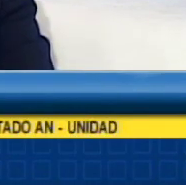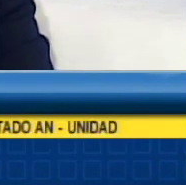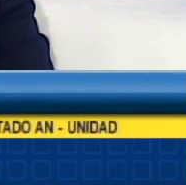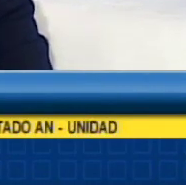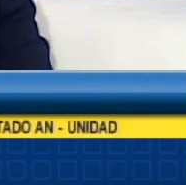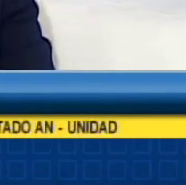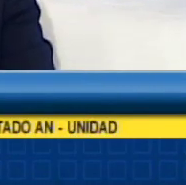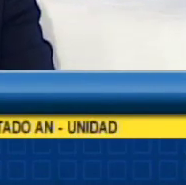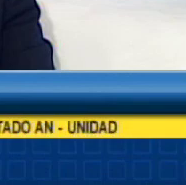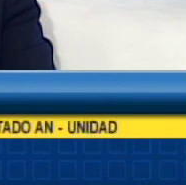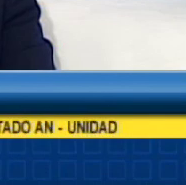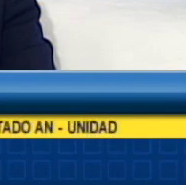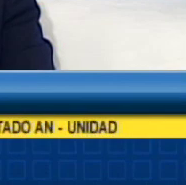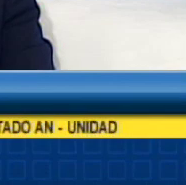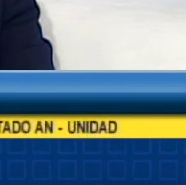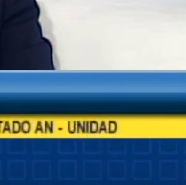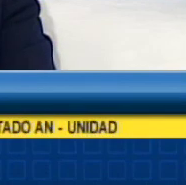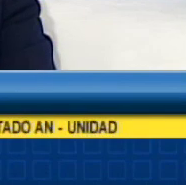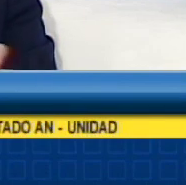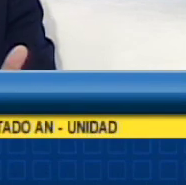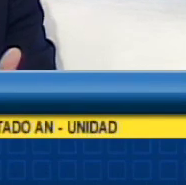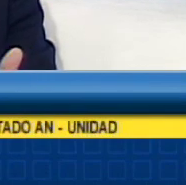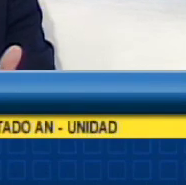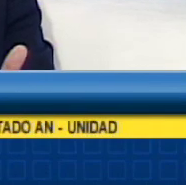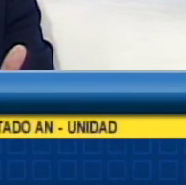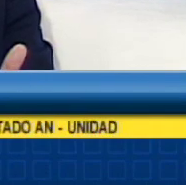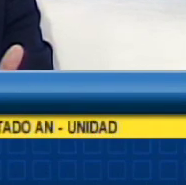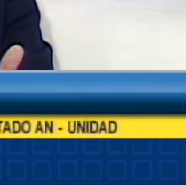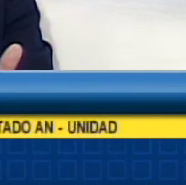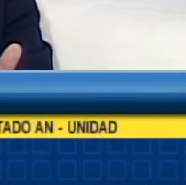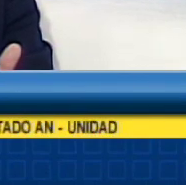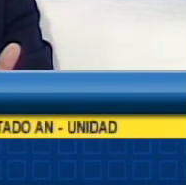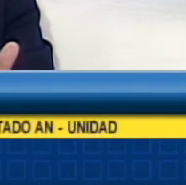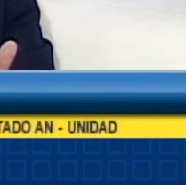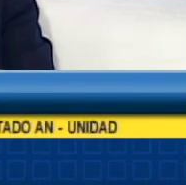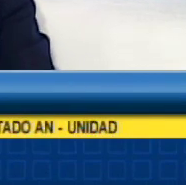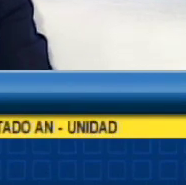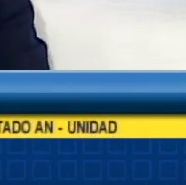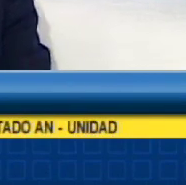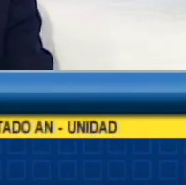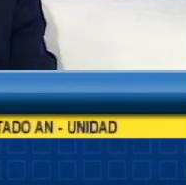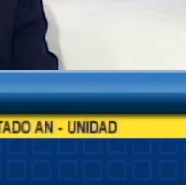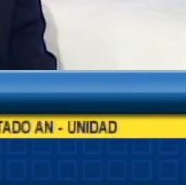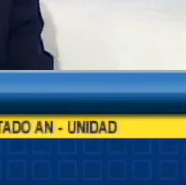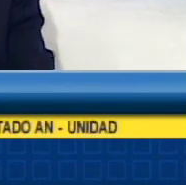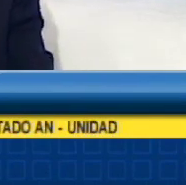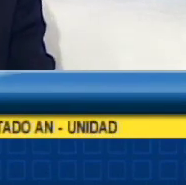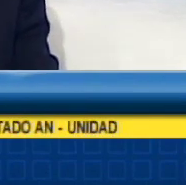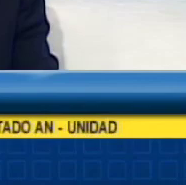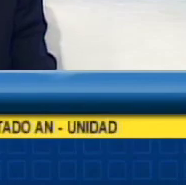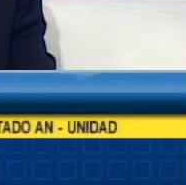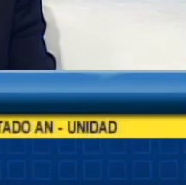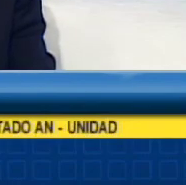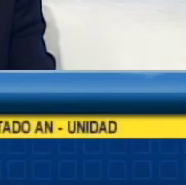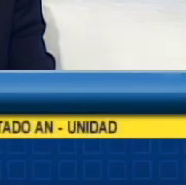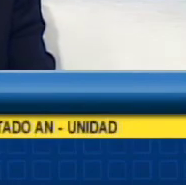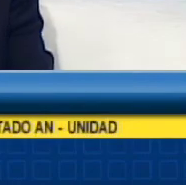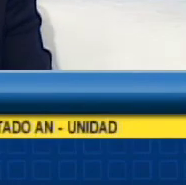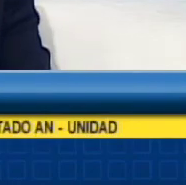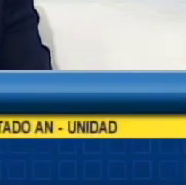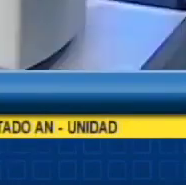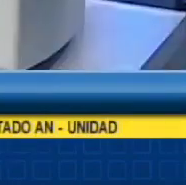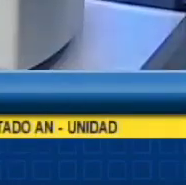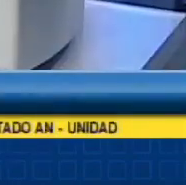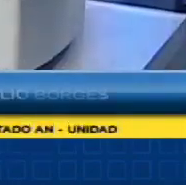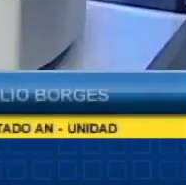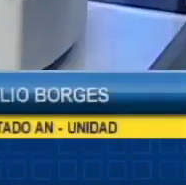porque sucedió el tema de Mónica Spear, porque si no, no se hubiera quizás dado ese diálogo. Entonces hay que esperar una tragedia para después sentarnos en una mesa. Sobre ese punto,